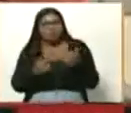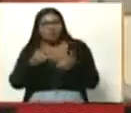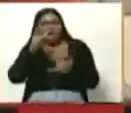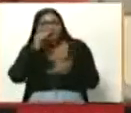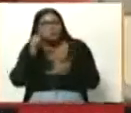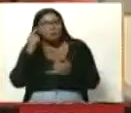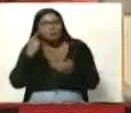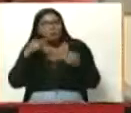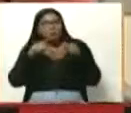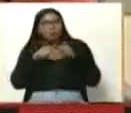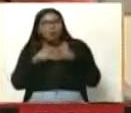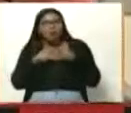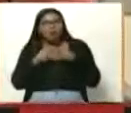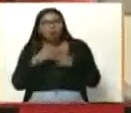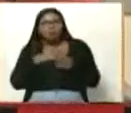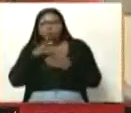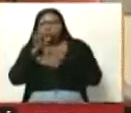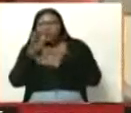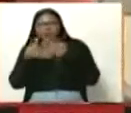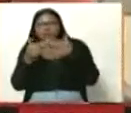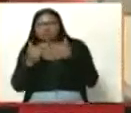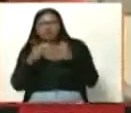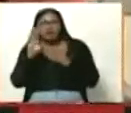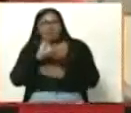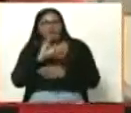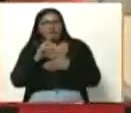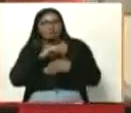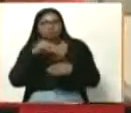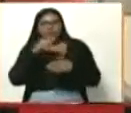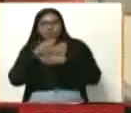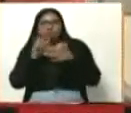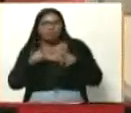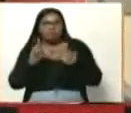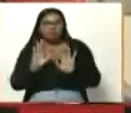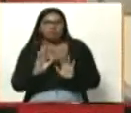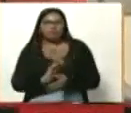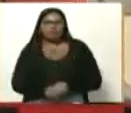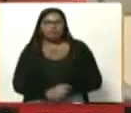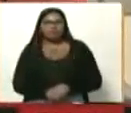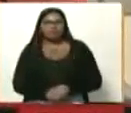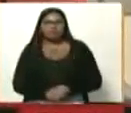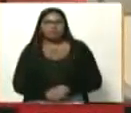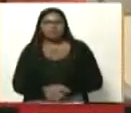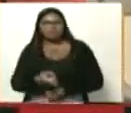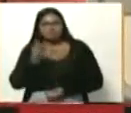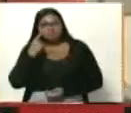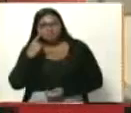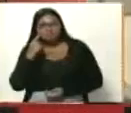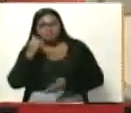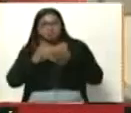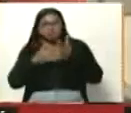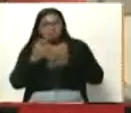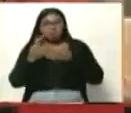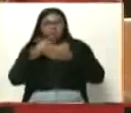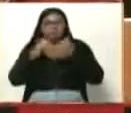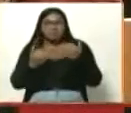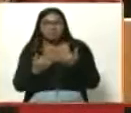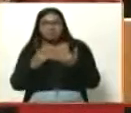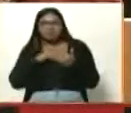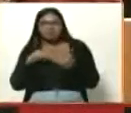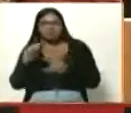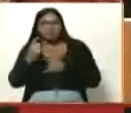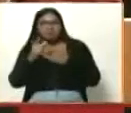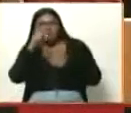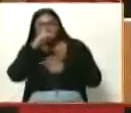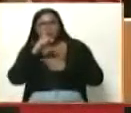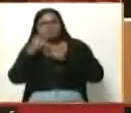los hombres y las mujeres que no podían trasladarse a Caracas, ni tampoco nosotros a sus espacios. Entonces, fíjate, un registro de artesanos que a principios del